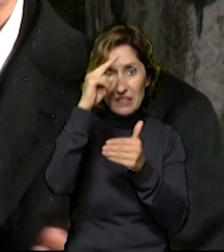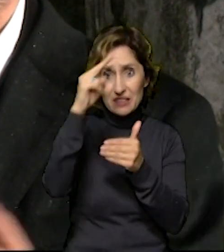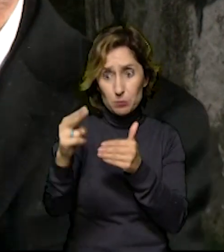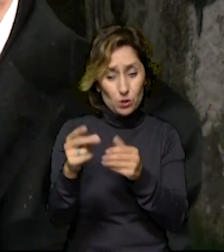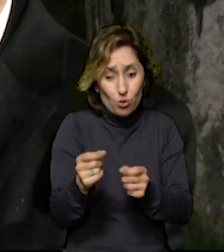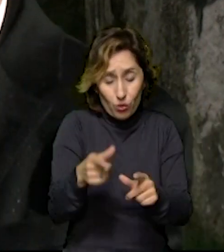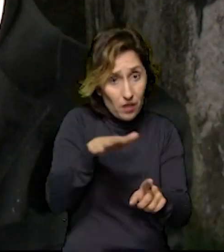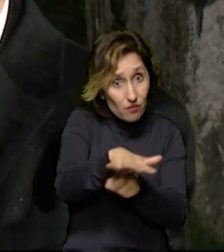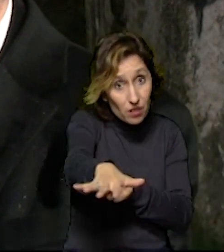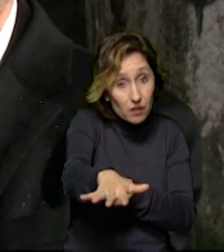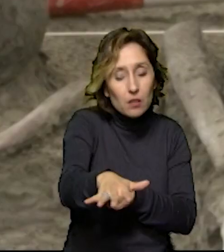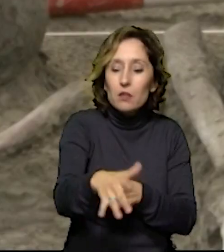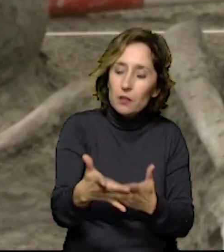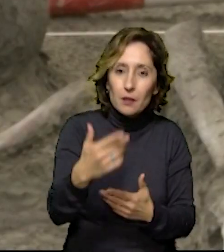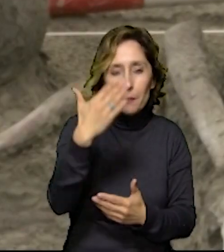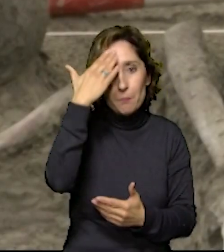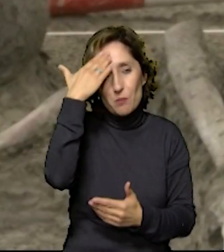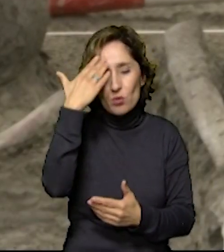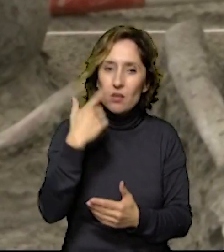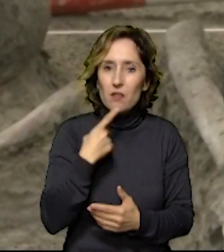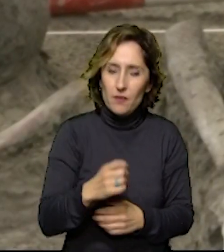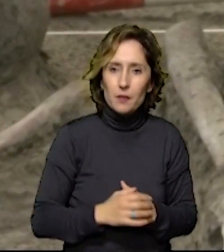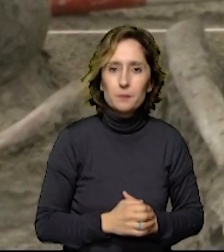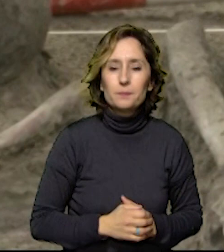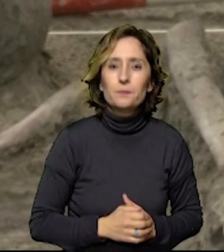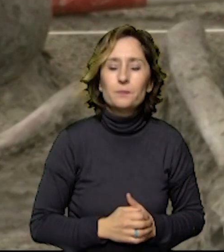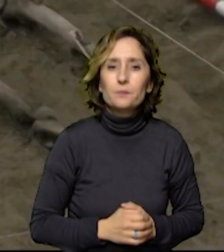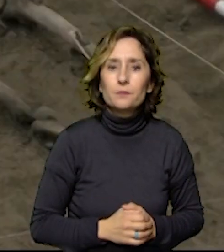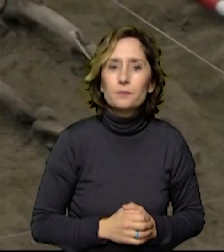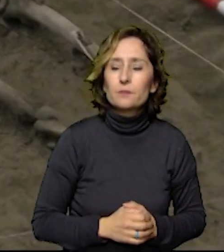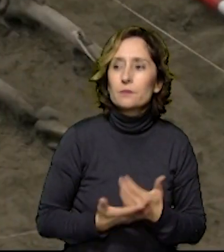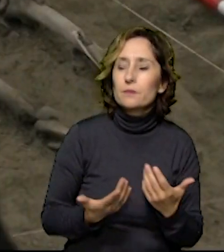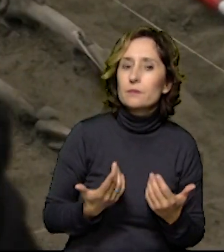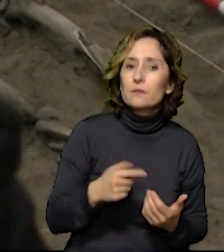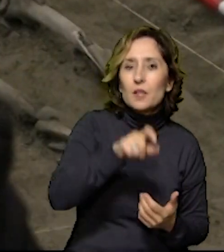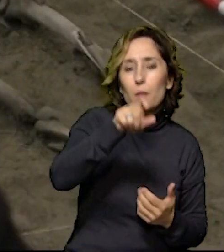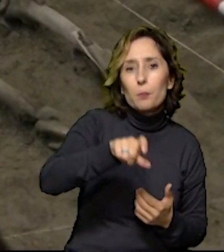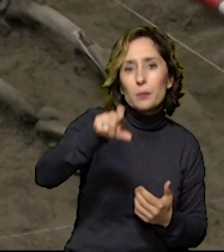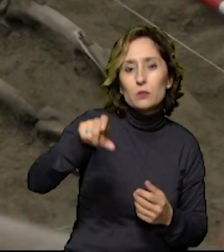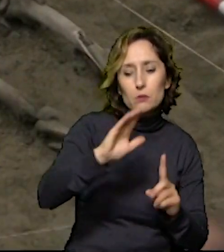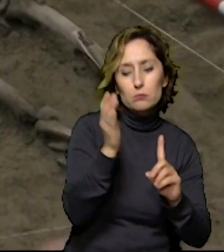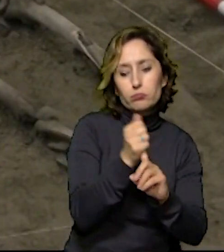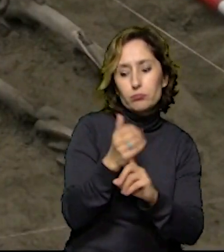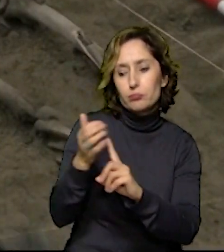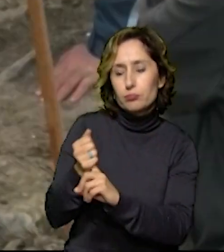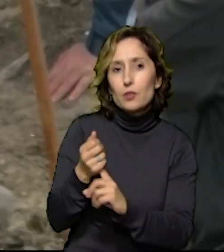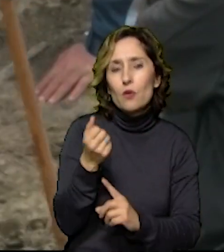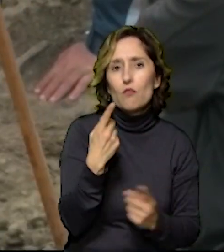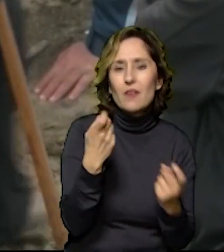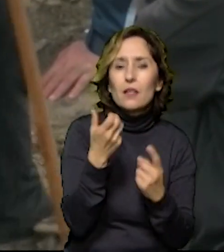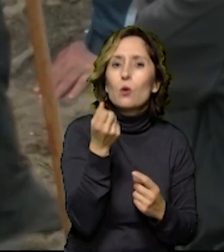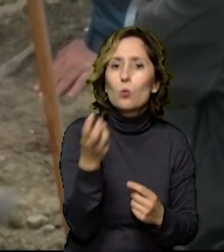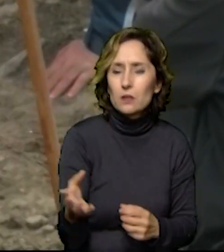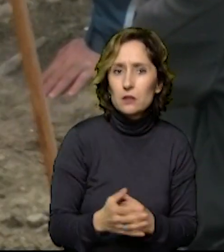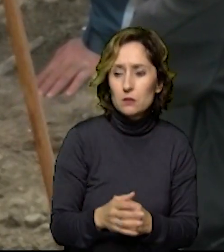es muy difícil hablar de memoria. ¿Cuántas personas faltan por encontrarse, por ser exhumadas, porque esas